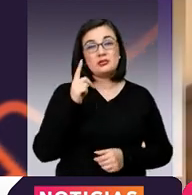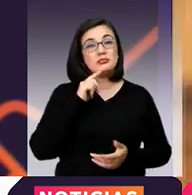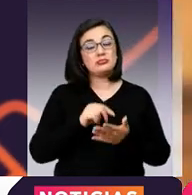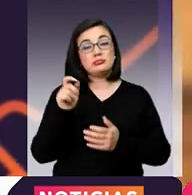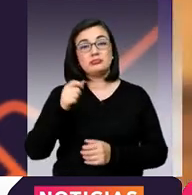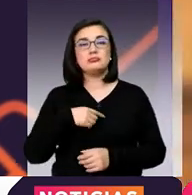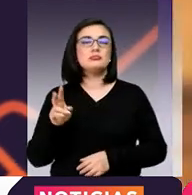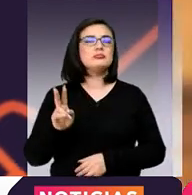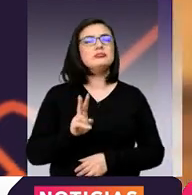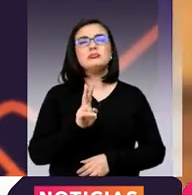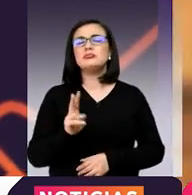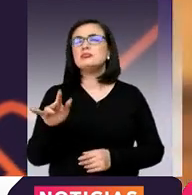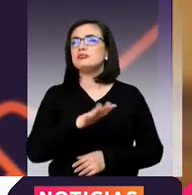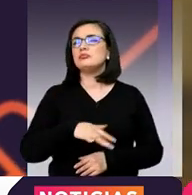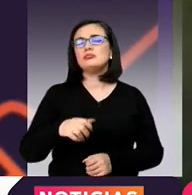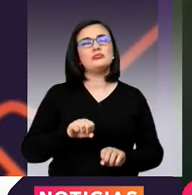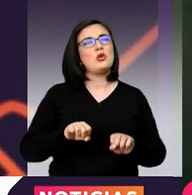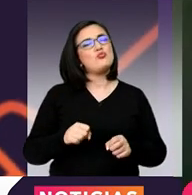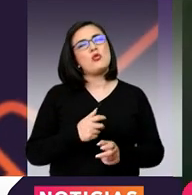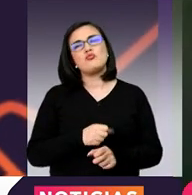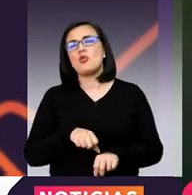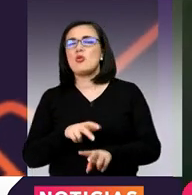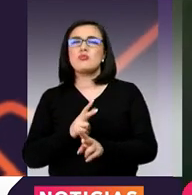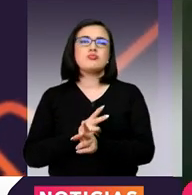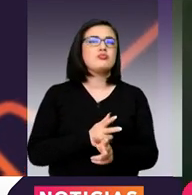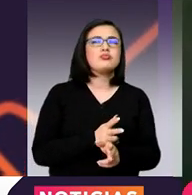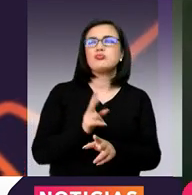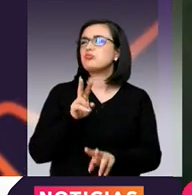que se movilizaban en una motocicleta cuando realizaban labores de